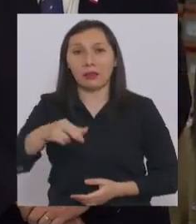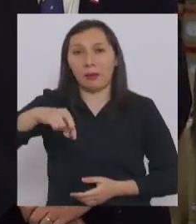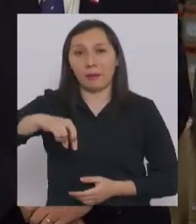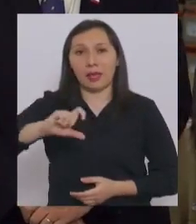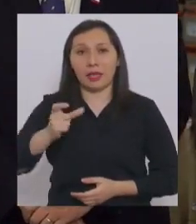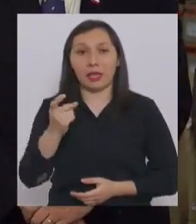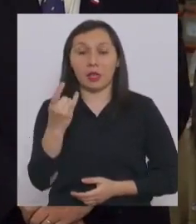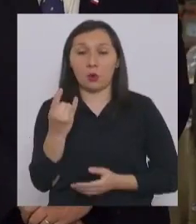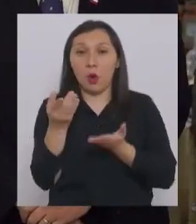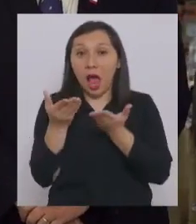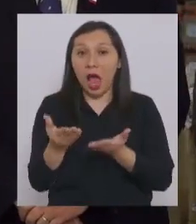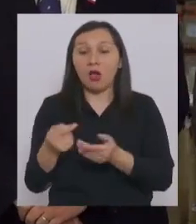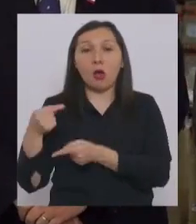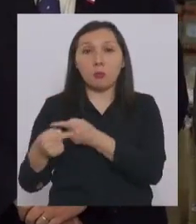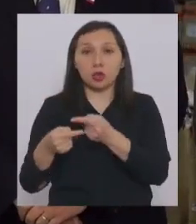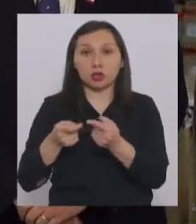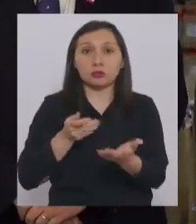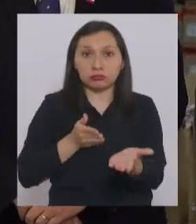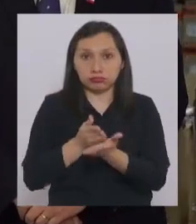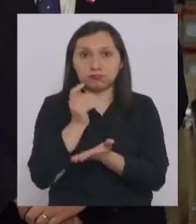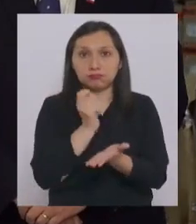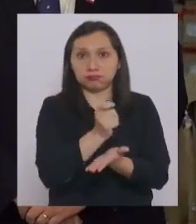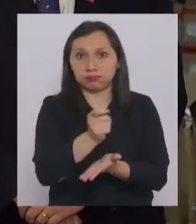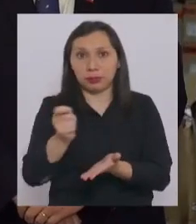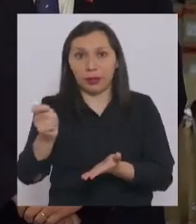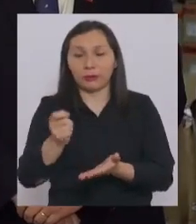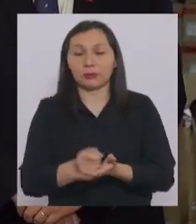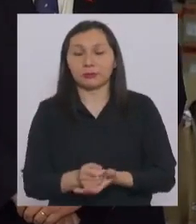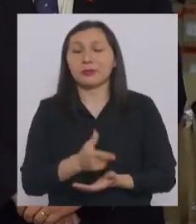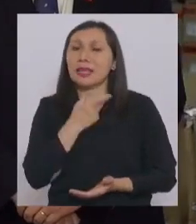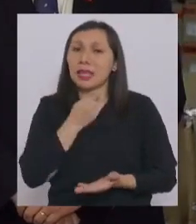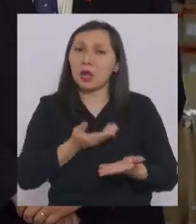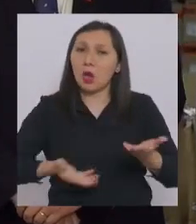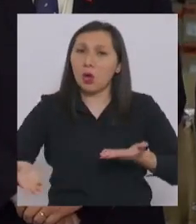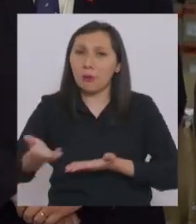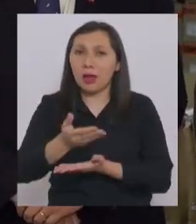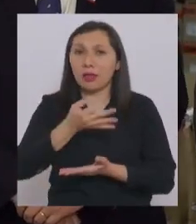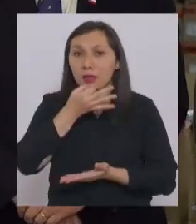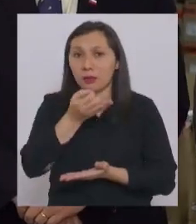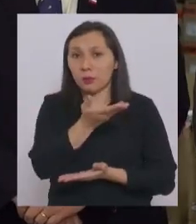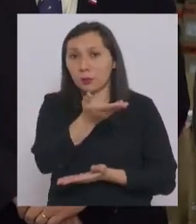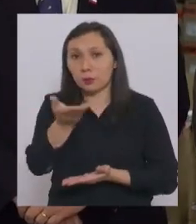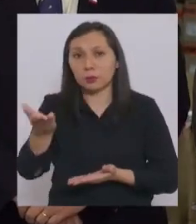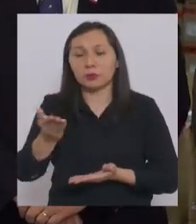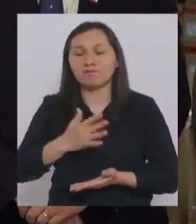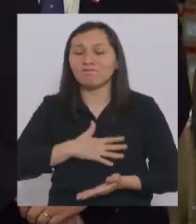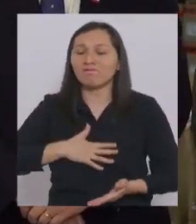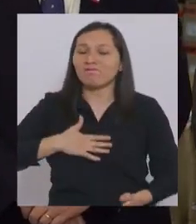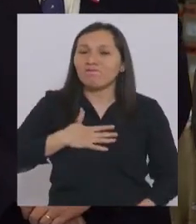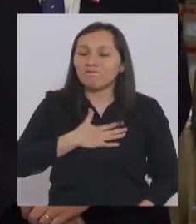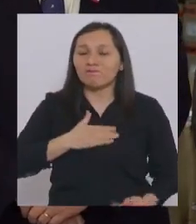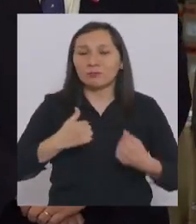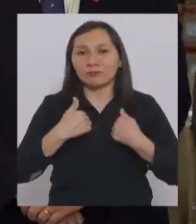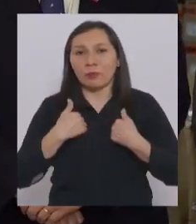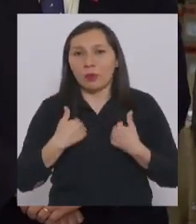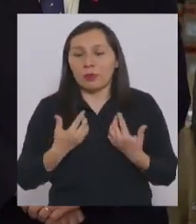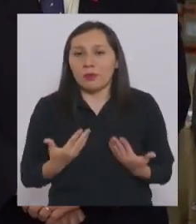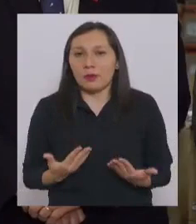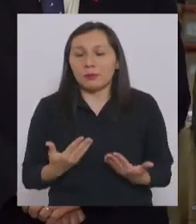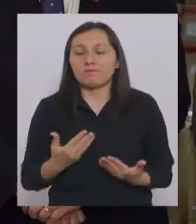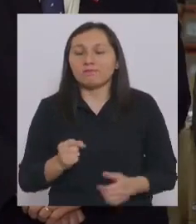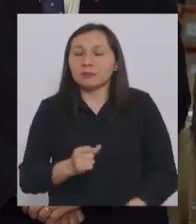está en pleno proceso de pago. Yo quiero compartir con ustedes una sensación,